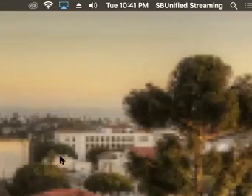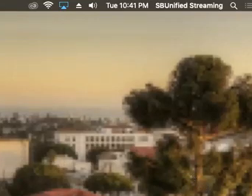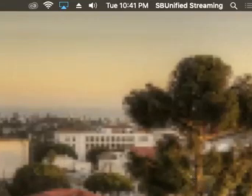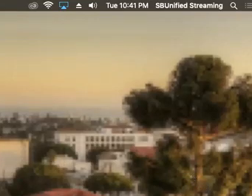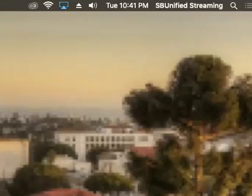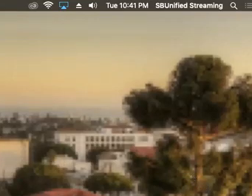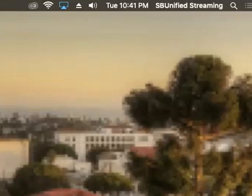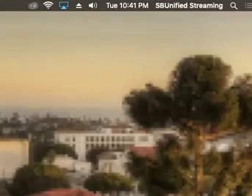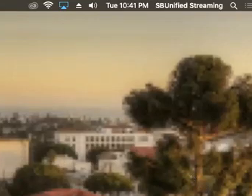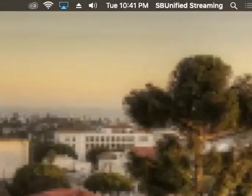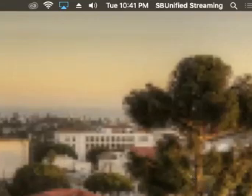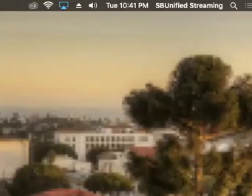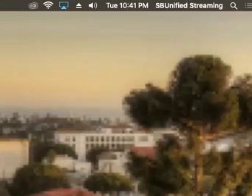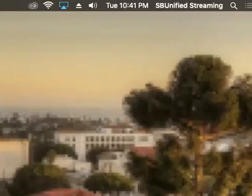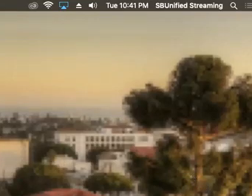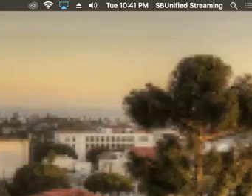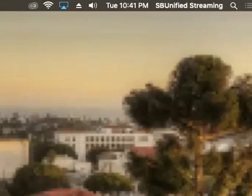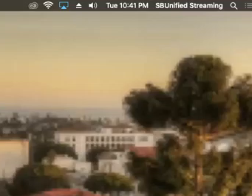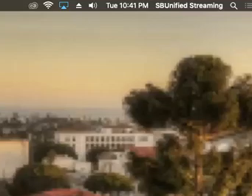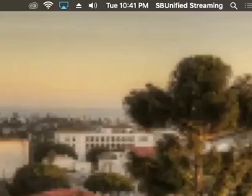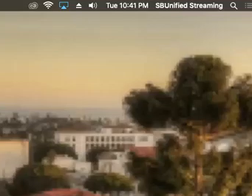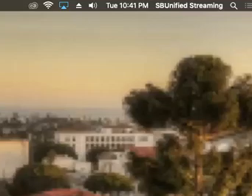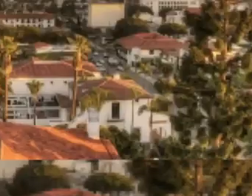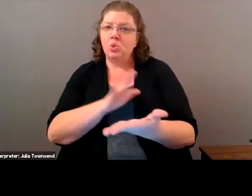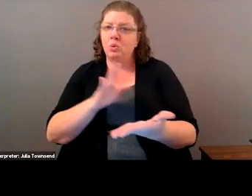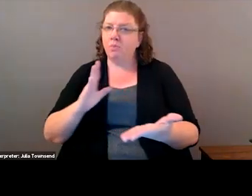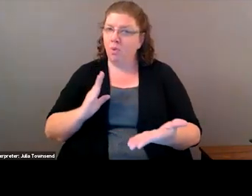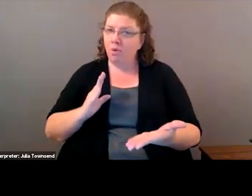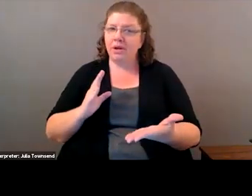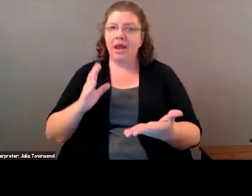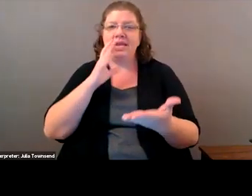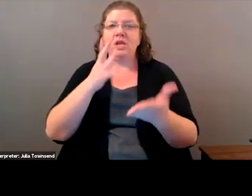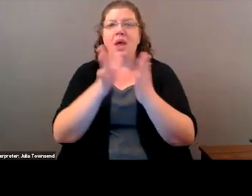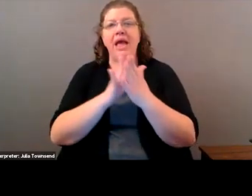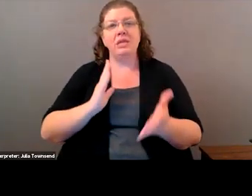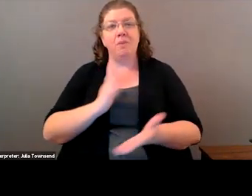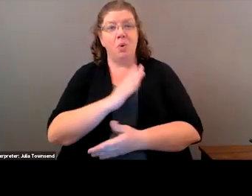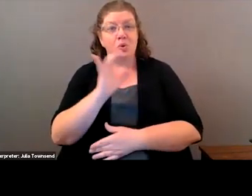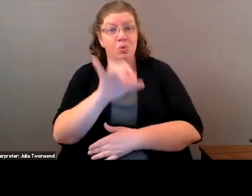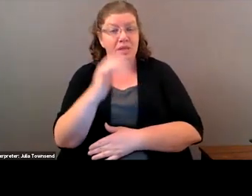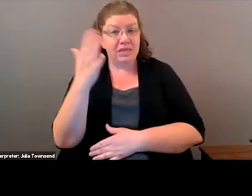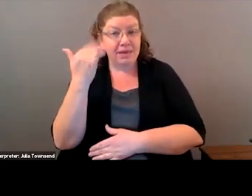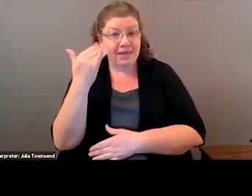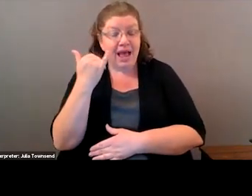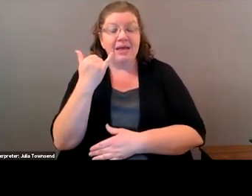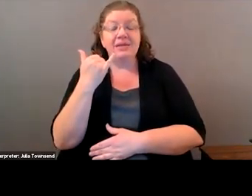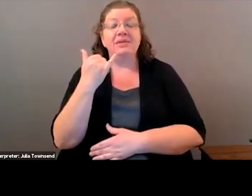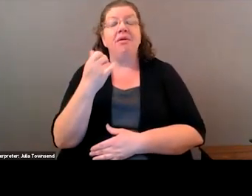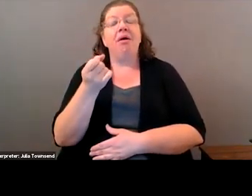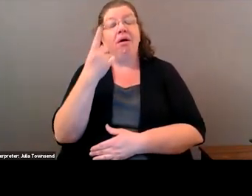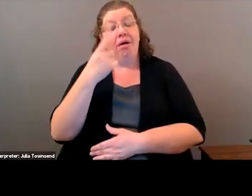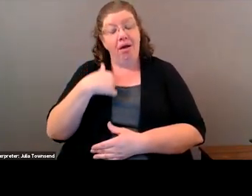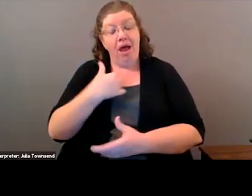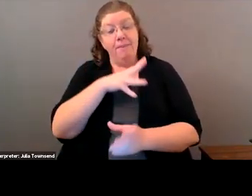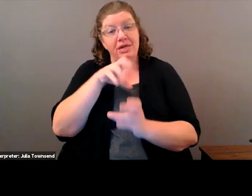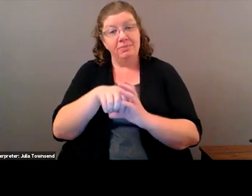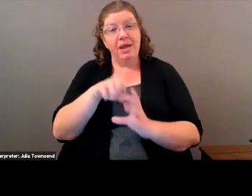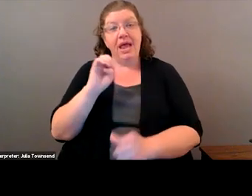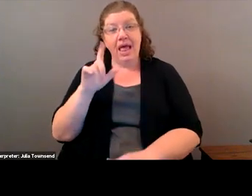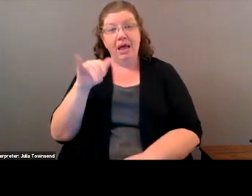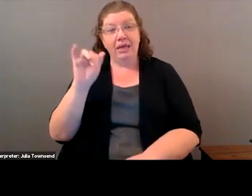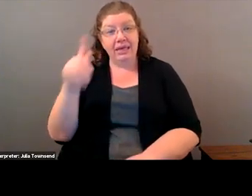dólar de este dinero que se gasta sea monitoreado por el consejo y tengo que pedir al consejo que lo haga porque a pesar del hecho de que yo